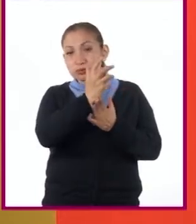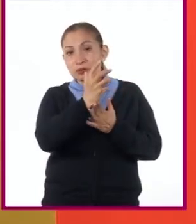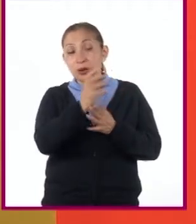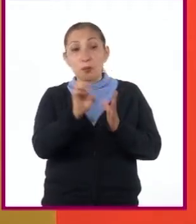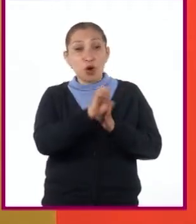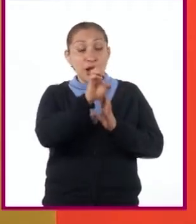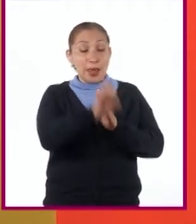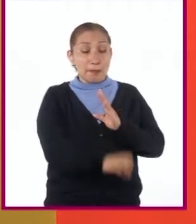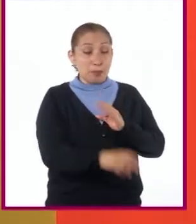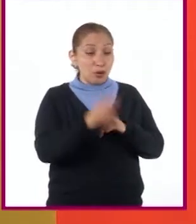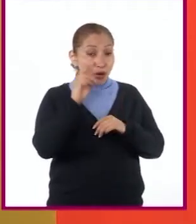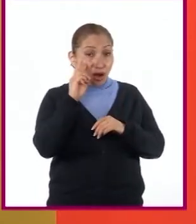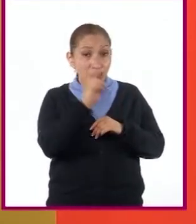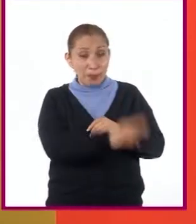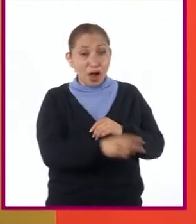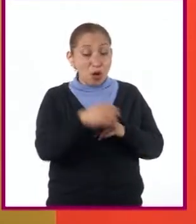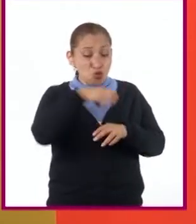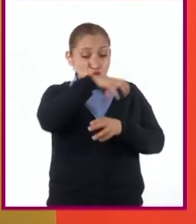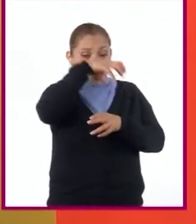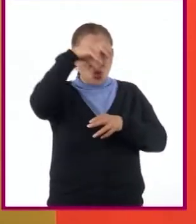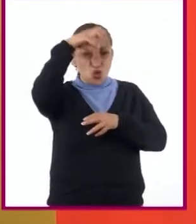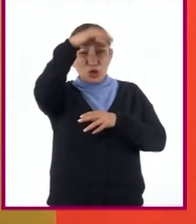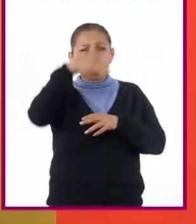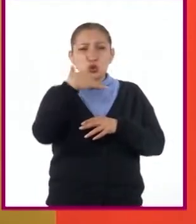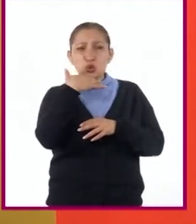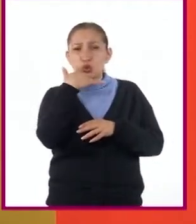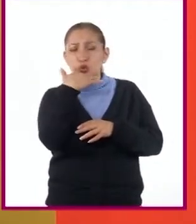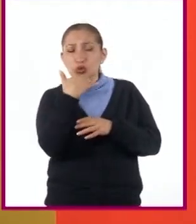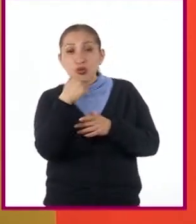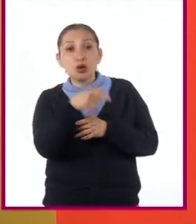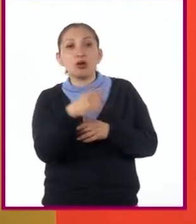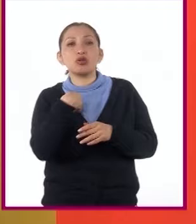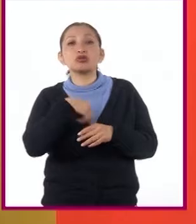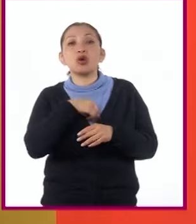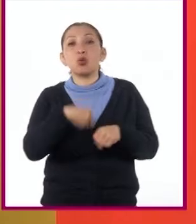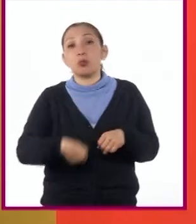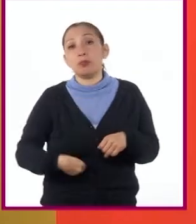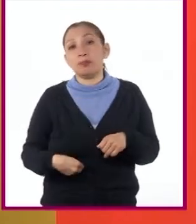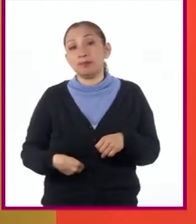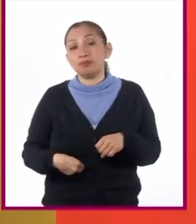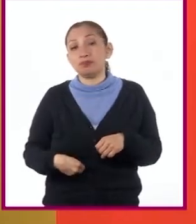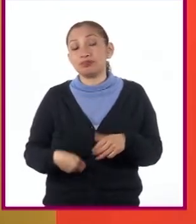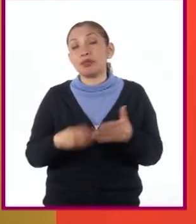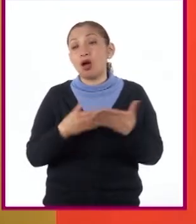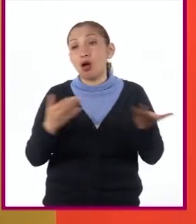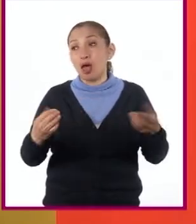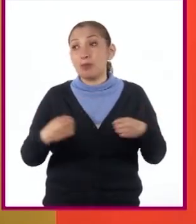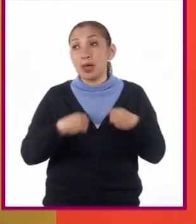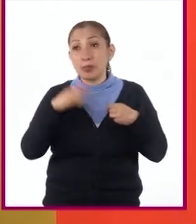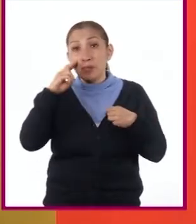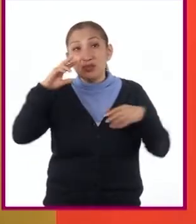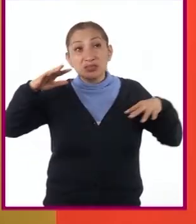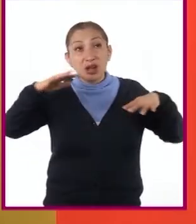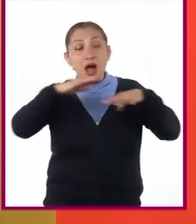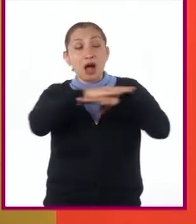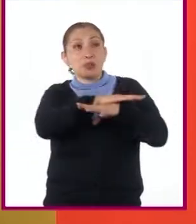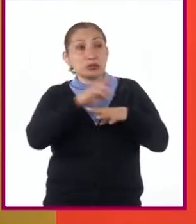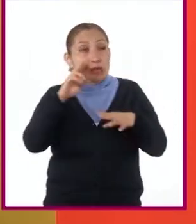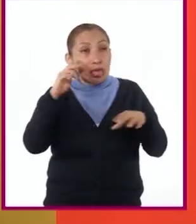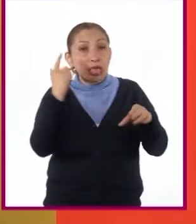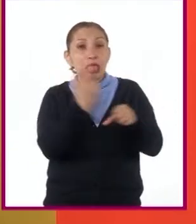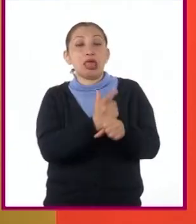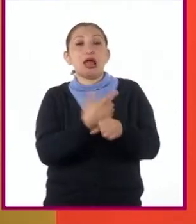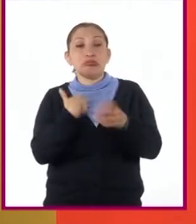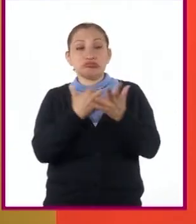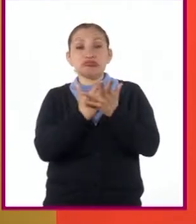aumentar drásticamente las emisiones de contaminantes atmosféricos, a tal grado que hoy vivimos cambios muy importantes que